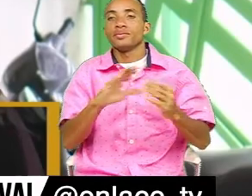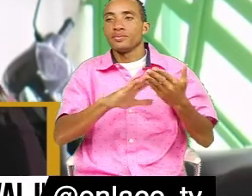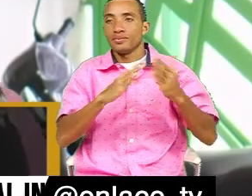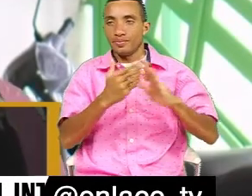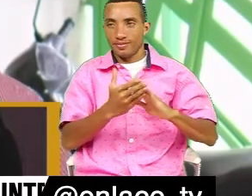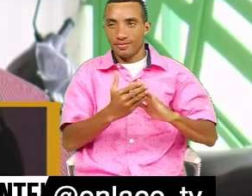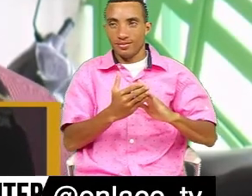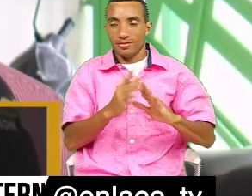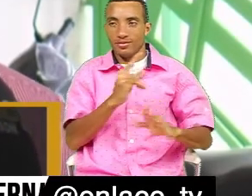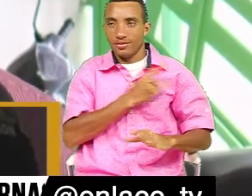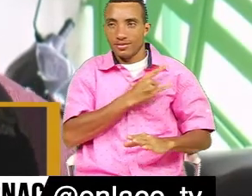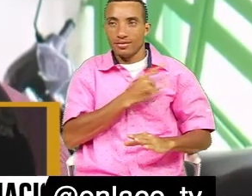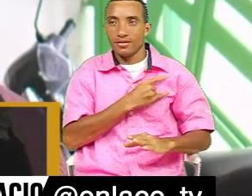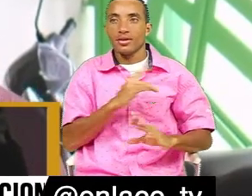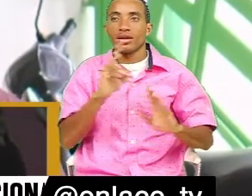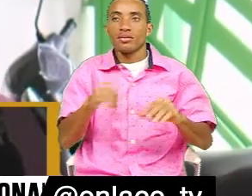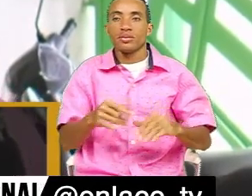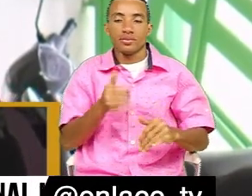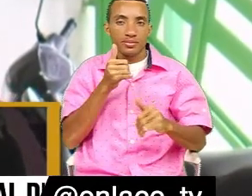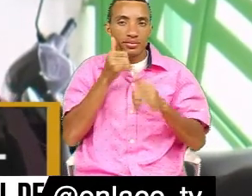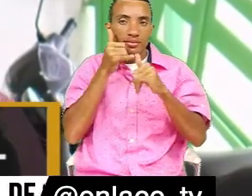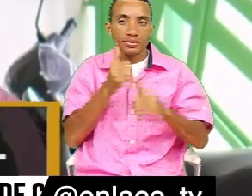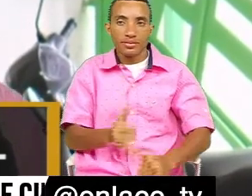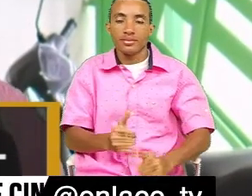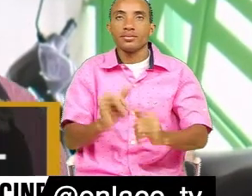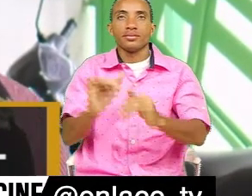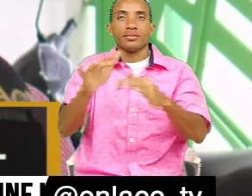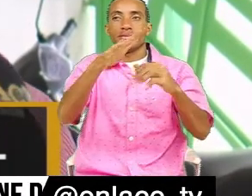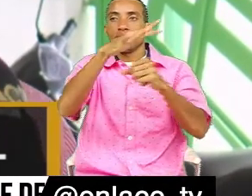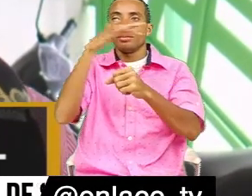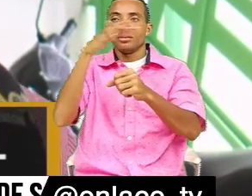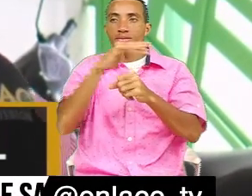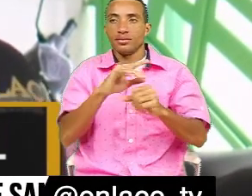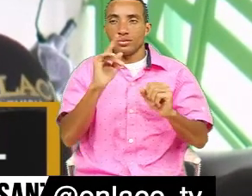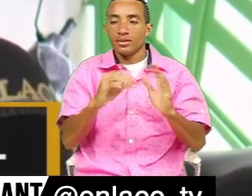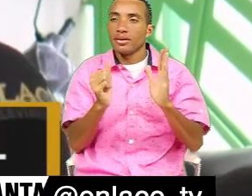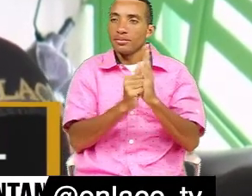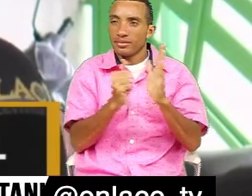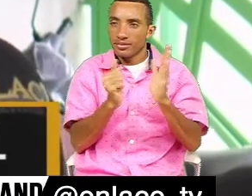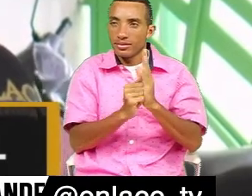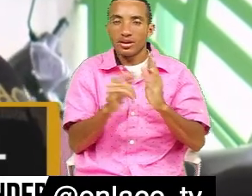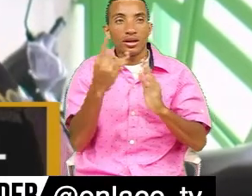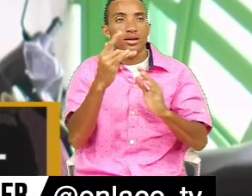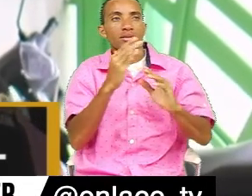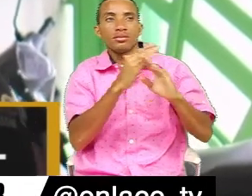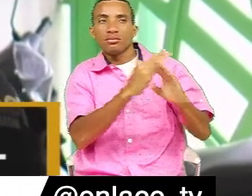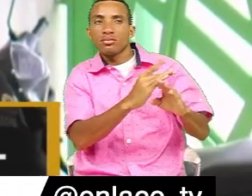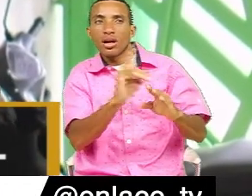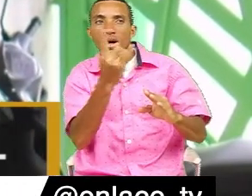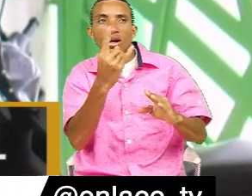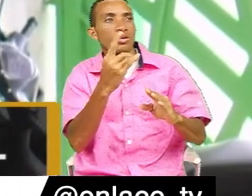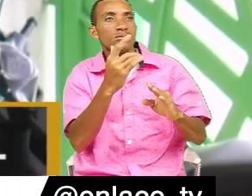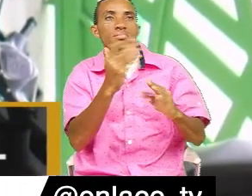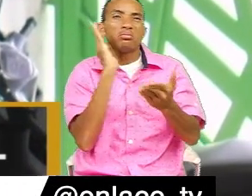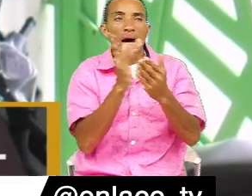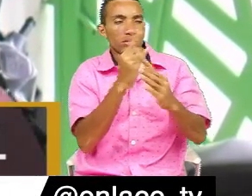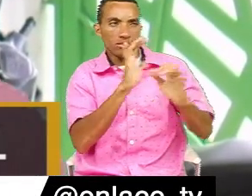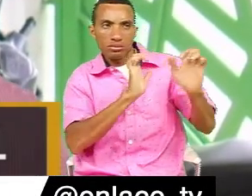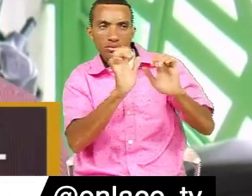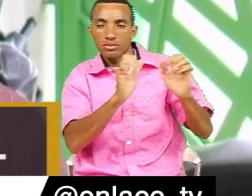tiene como la ingeniería ambiental, que tienen una materia que se llama prevención de desastre. Entonces, para que participen los